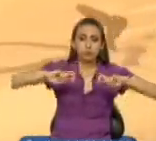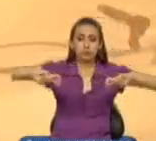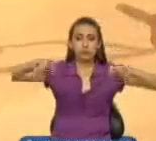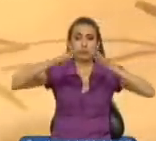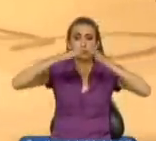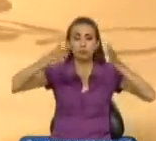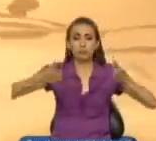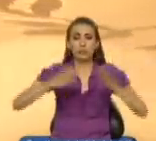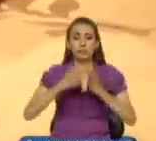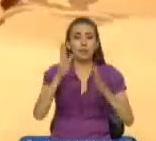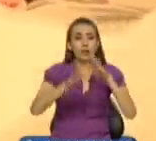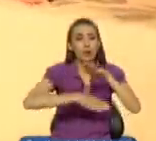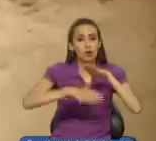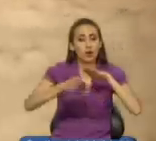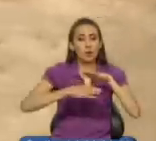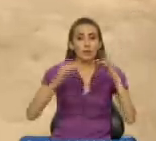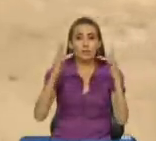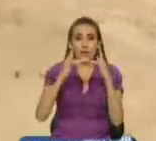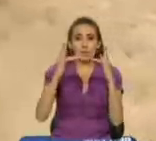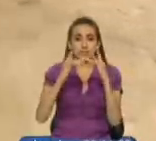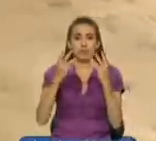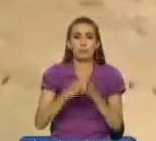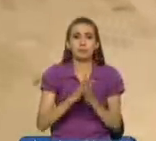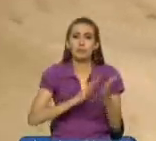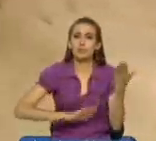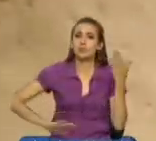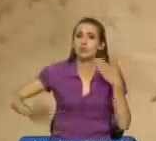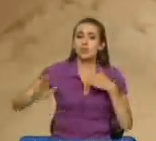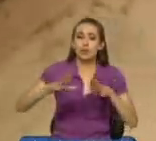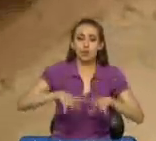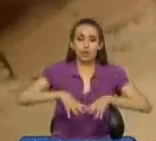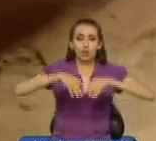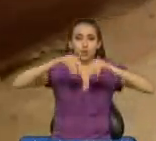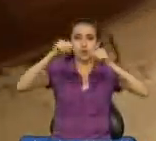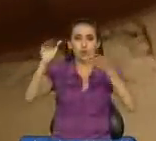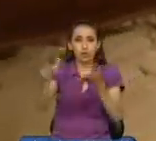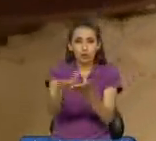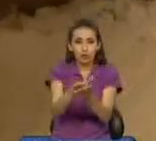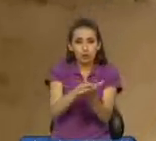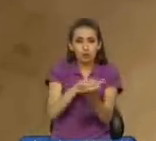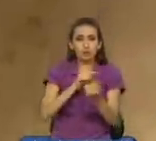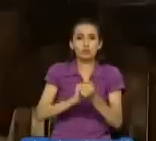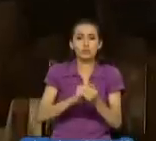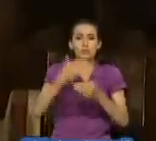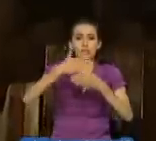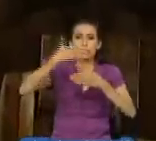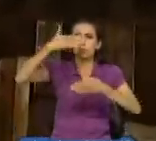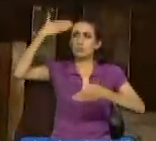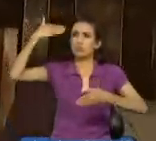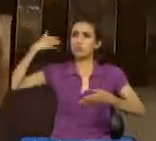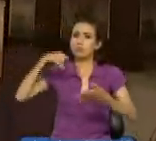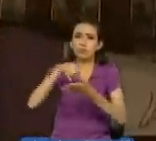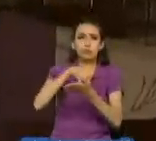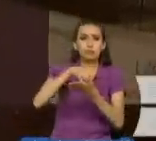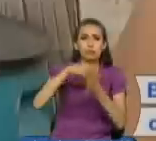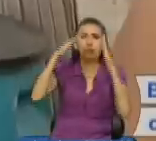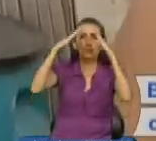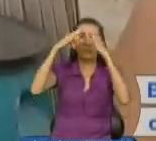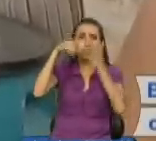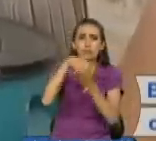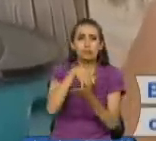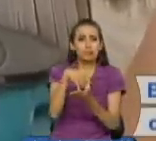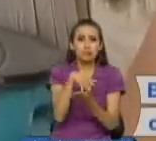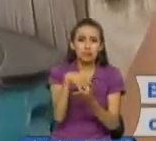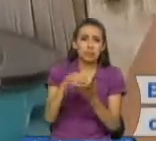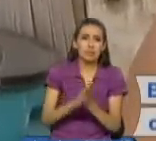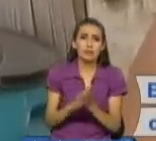comedor la cocina y las camas todo sobre un piso de tierra y cobijado por paredes de caña y un débil techo